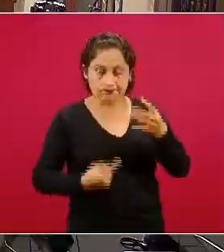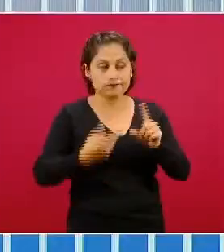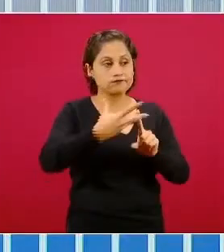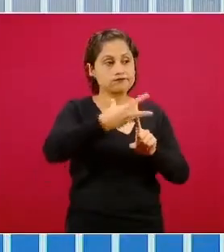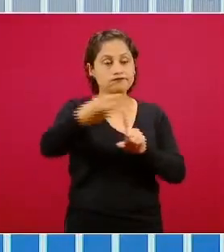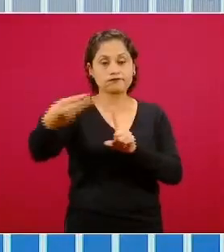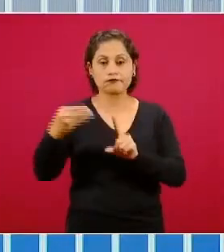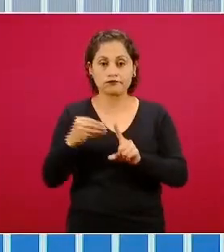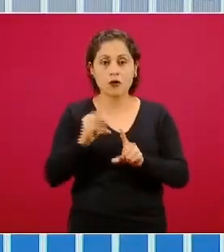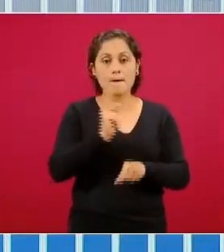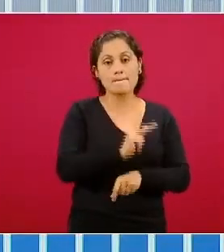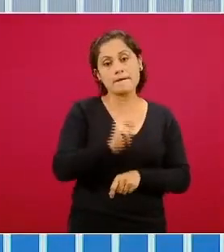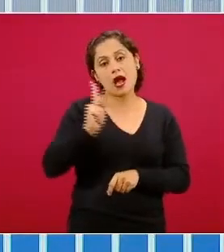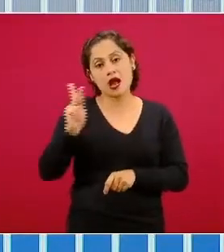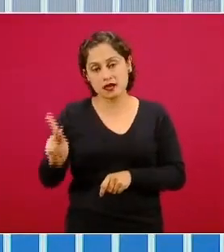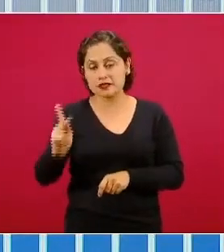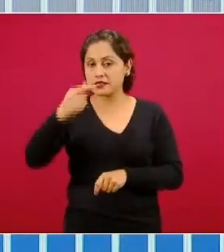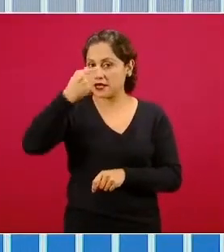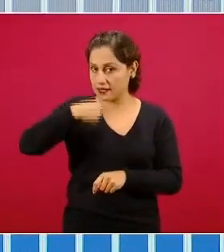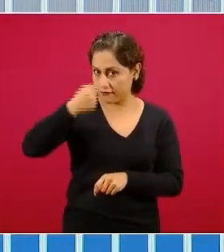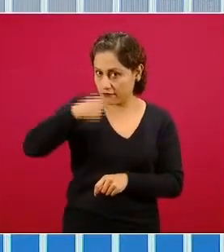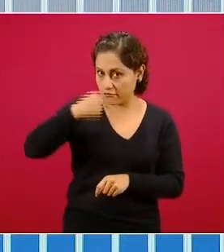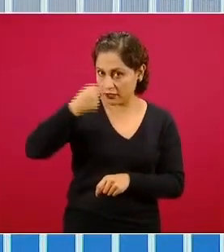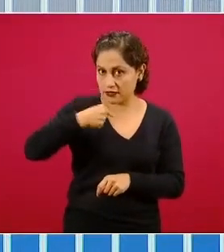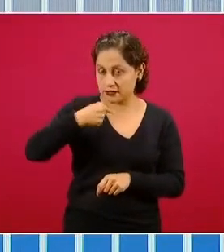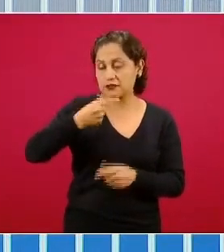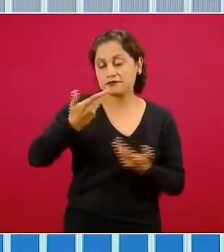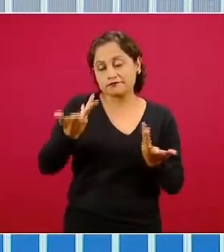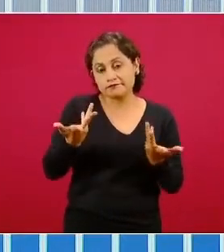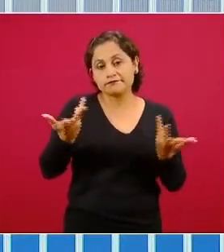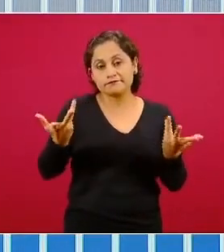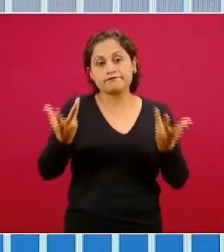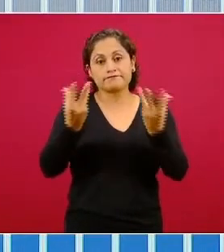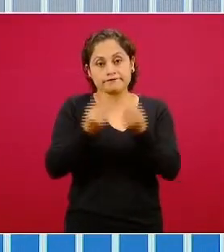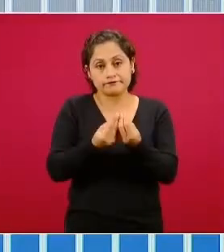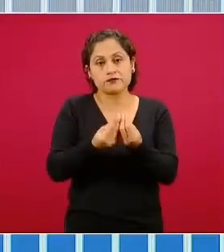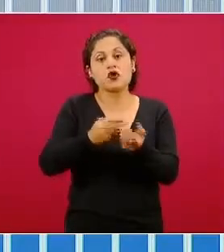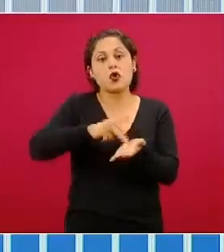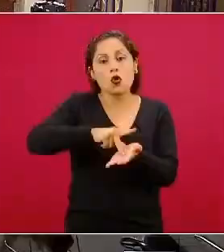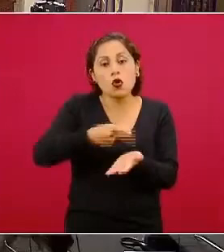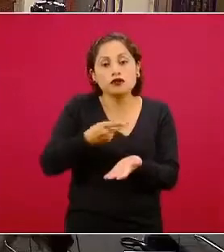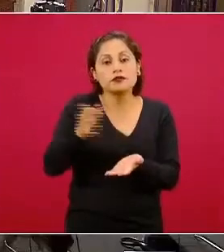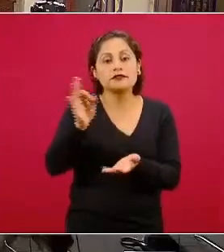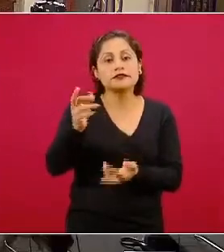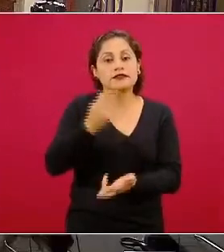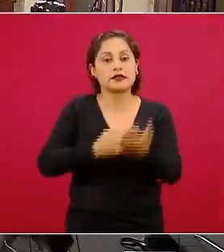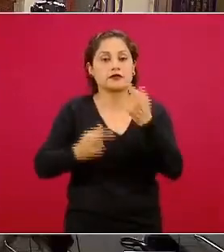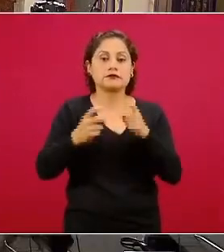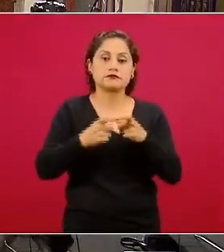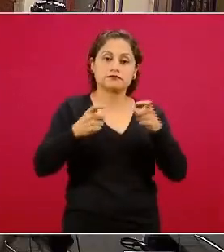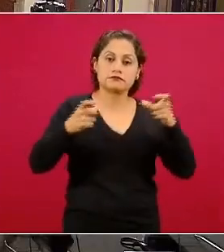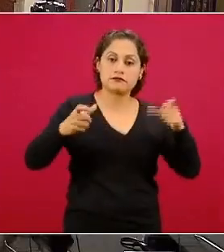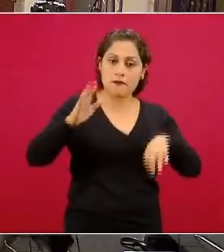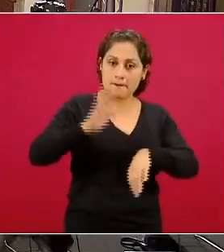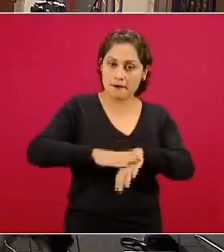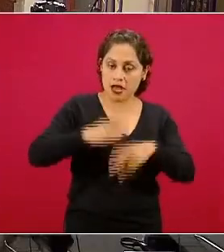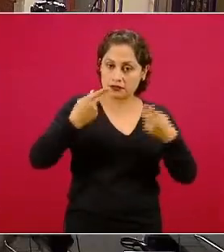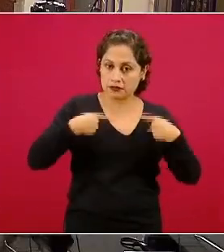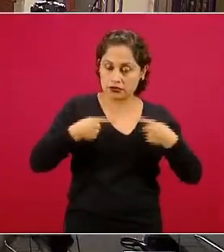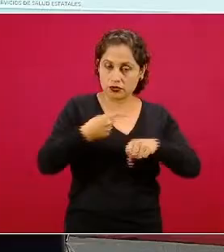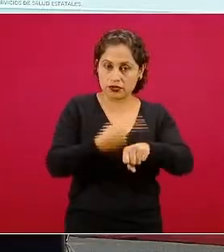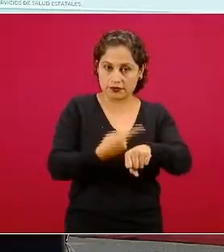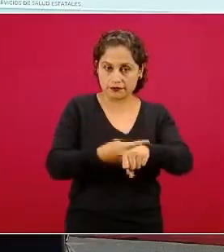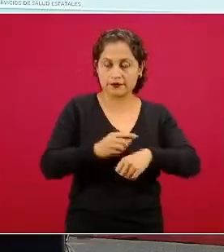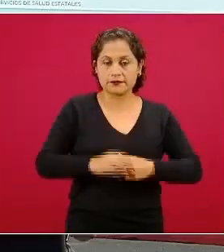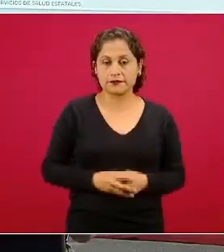muy parecido a la influenza, es muy probable que se presente también un repunte. Este repunte, ya lo hemos ilustrado, está